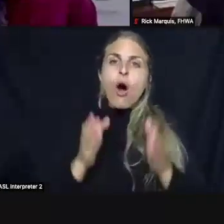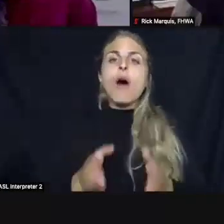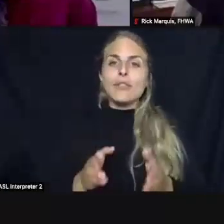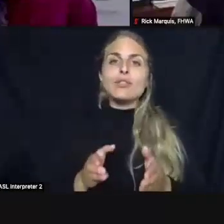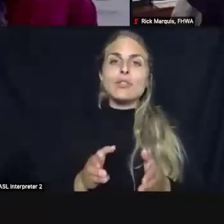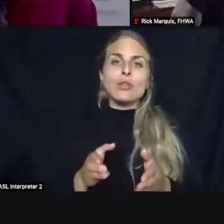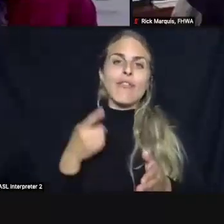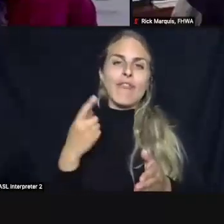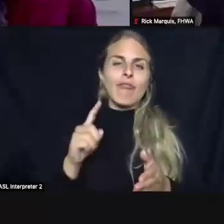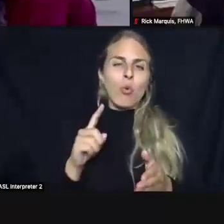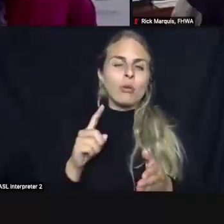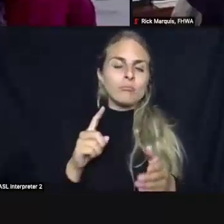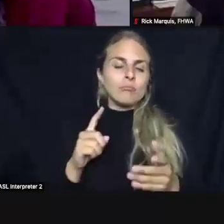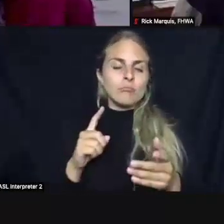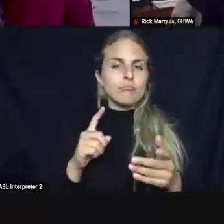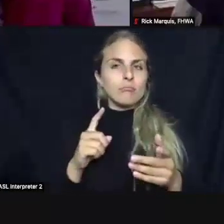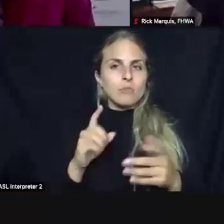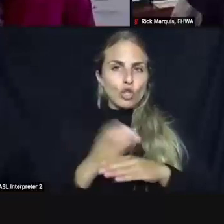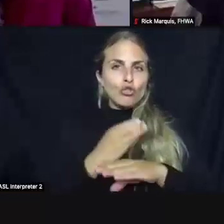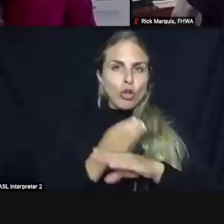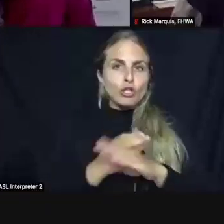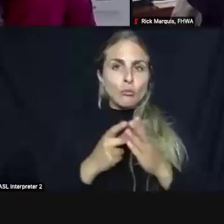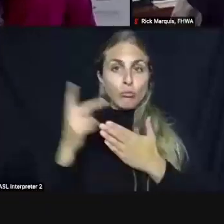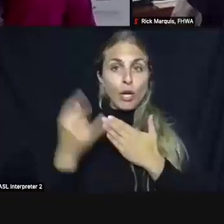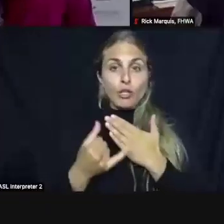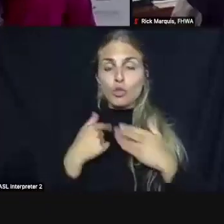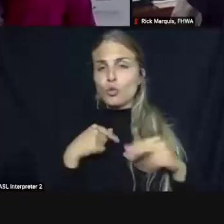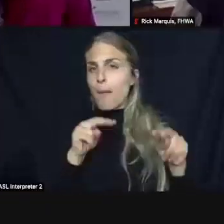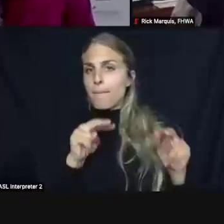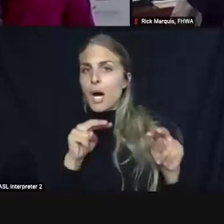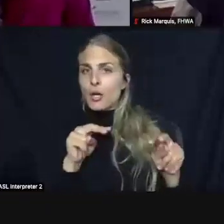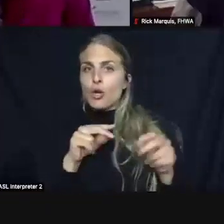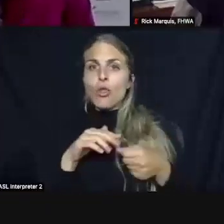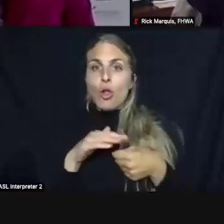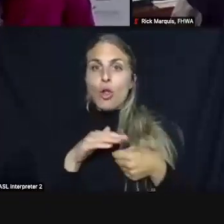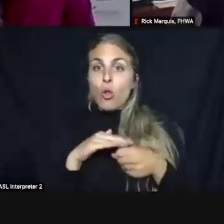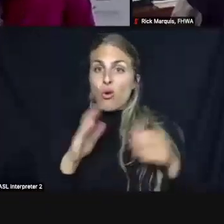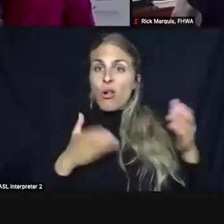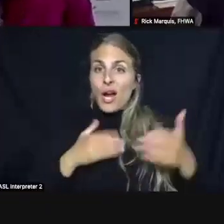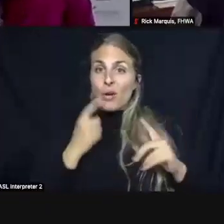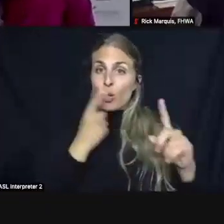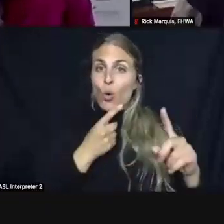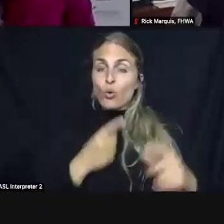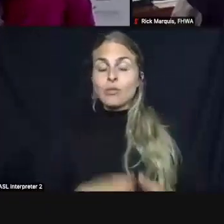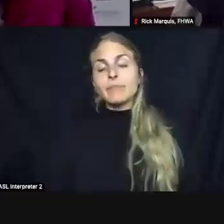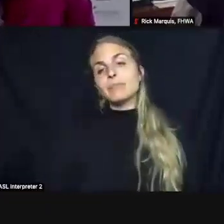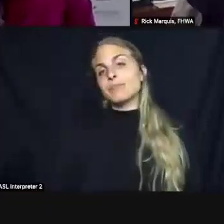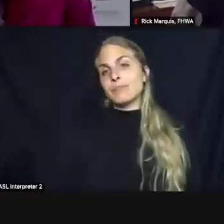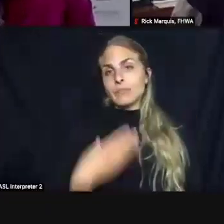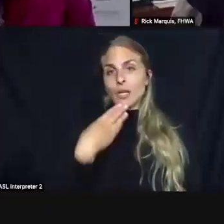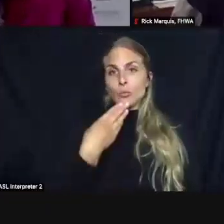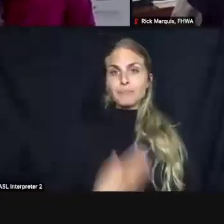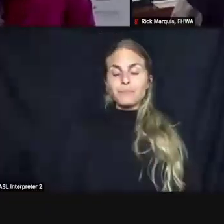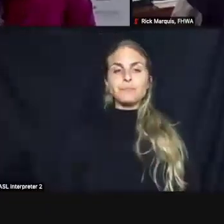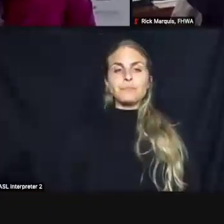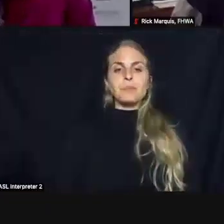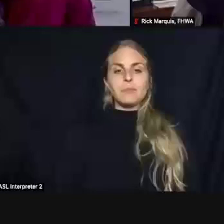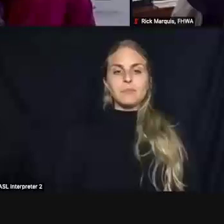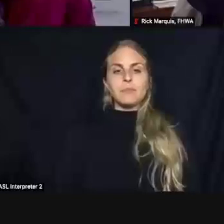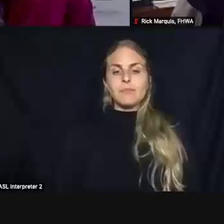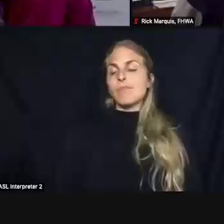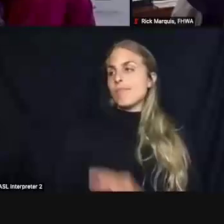de cumplimientos para monitorear las metas de contratación